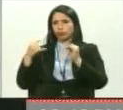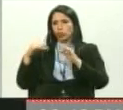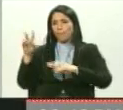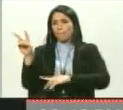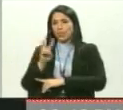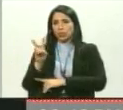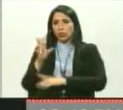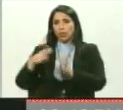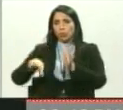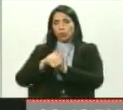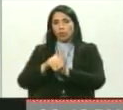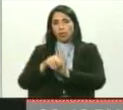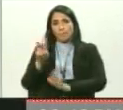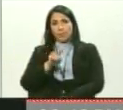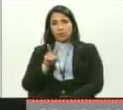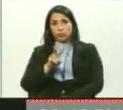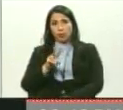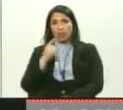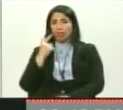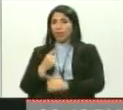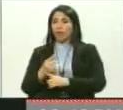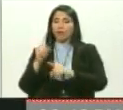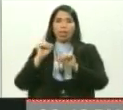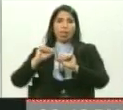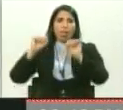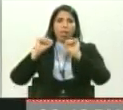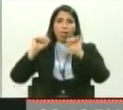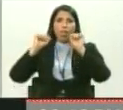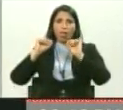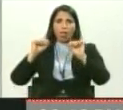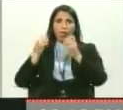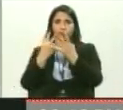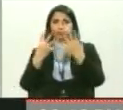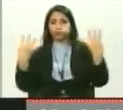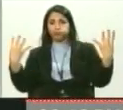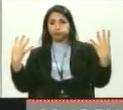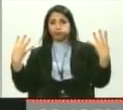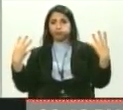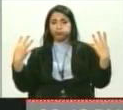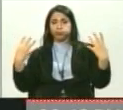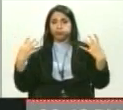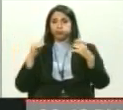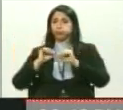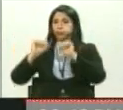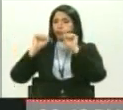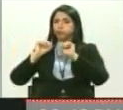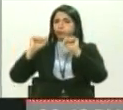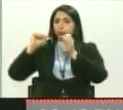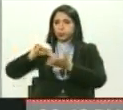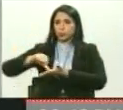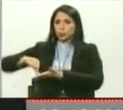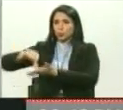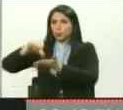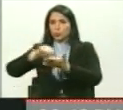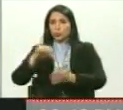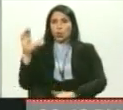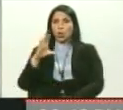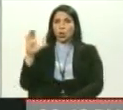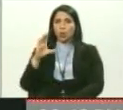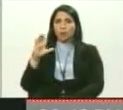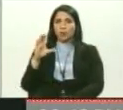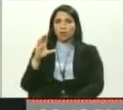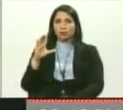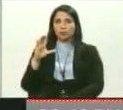venezolanos que han tenido que protestar, trancar calles, en Bogotá, en Cali, en Medellín,